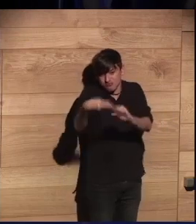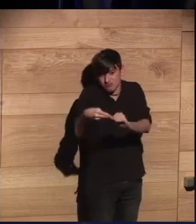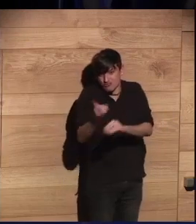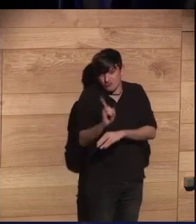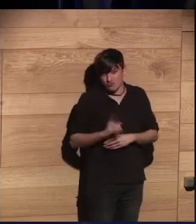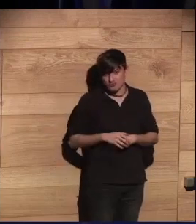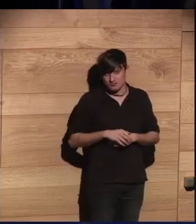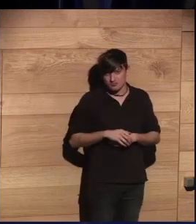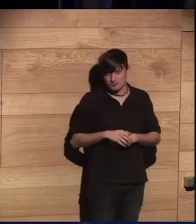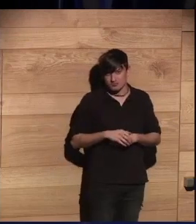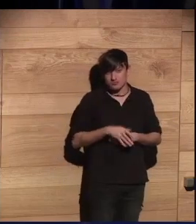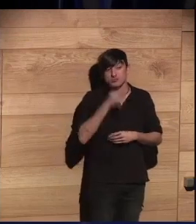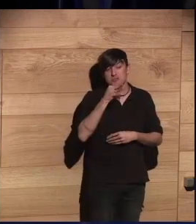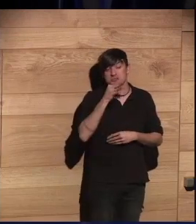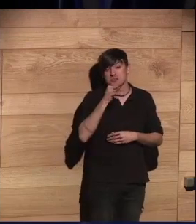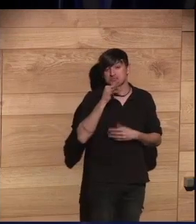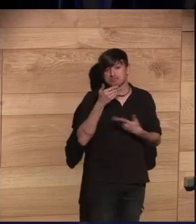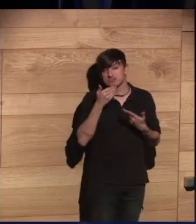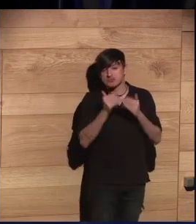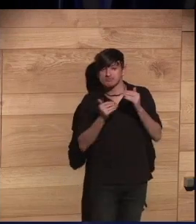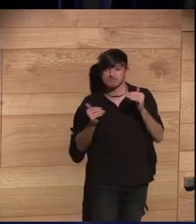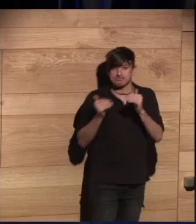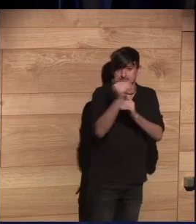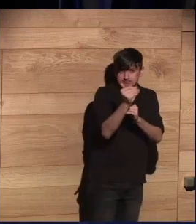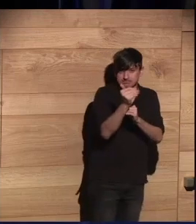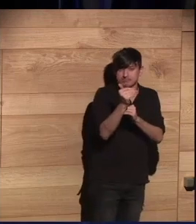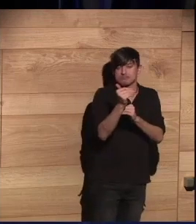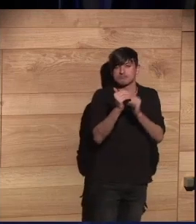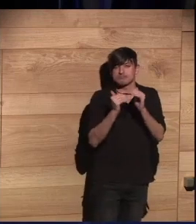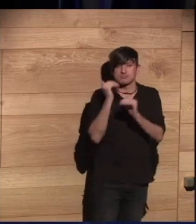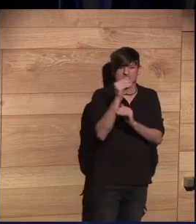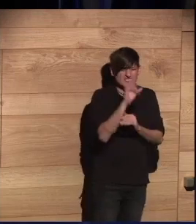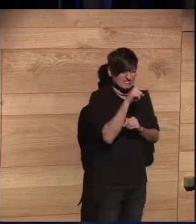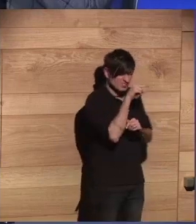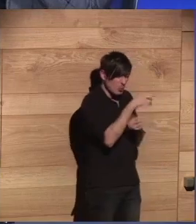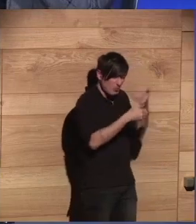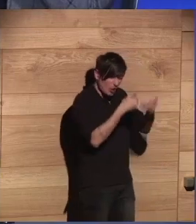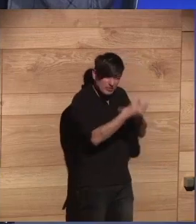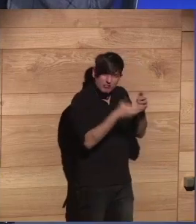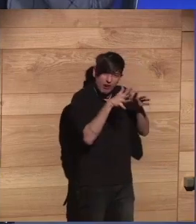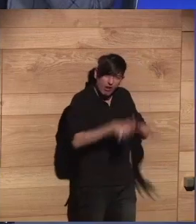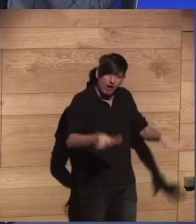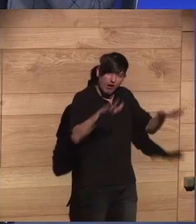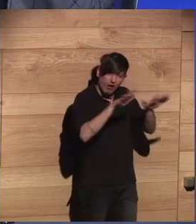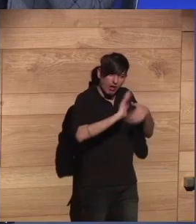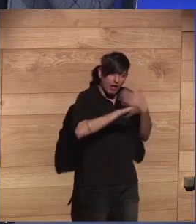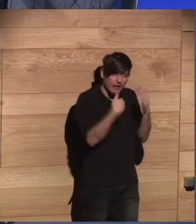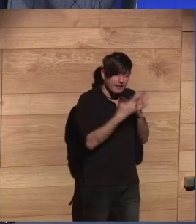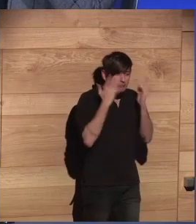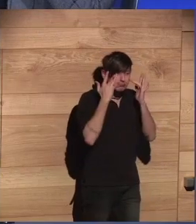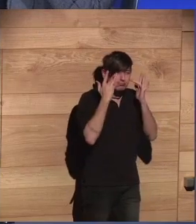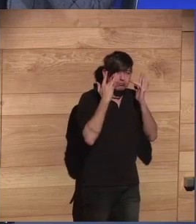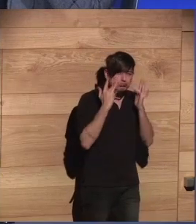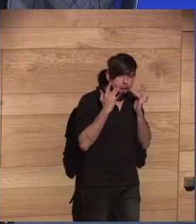digamos, popular, sino todavía para ir mucho más allá y perfilarla hacia... Porque él tenía un proceso muy lento de depuración de las